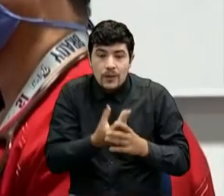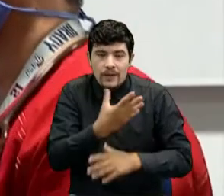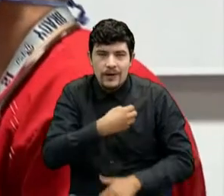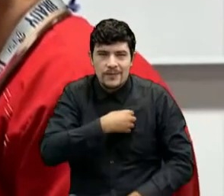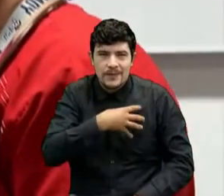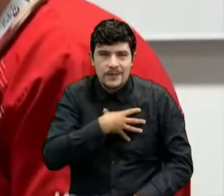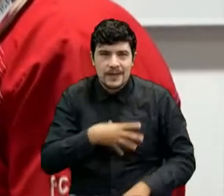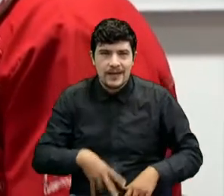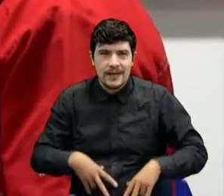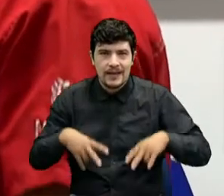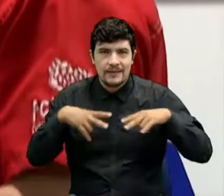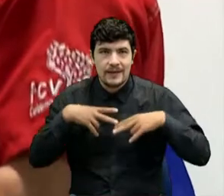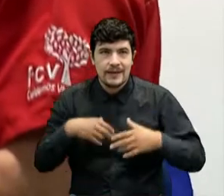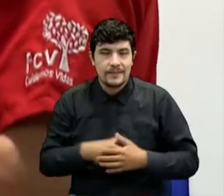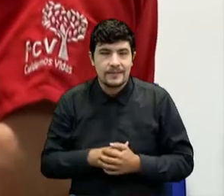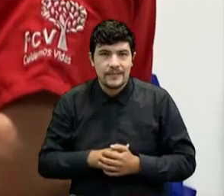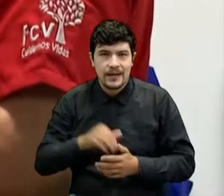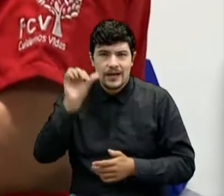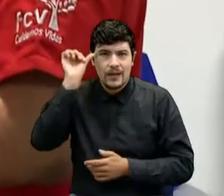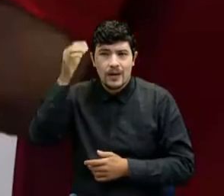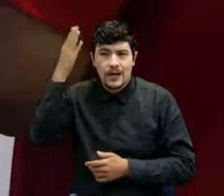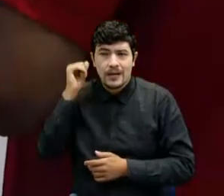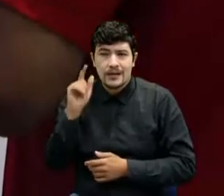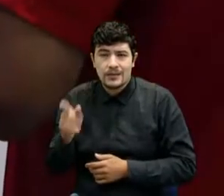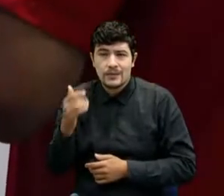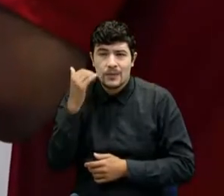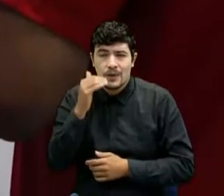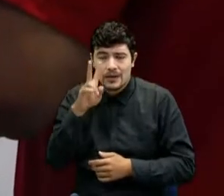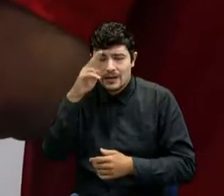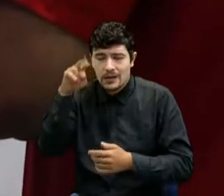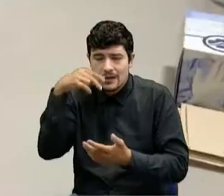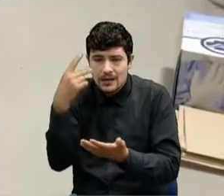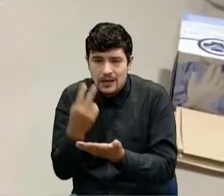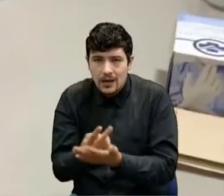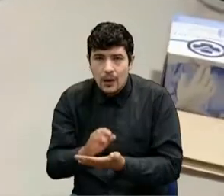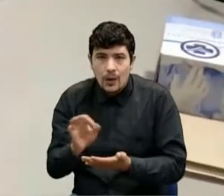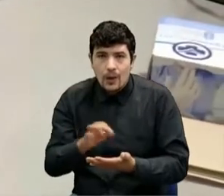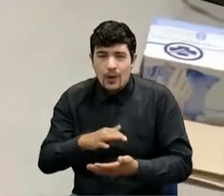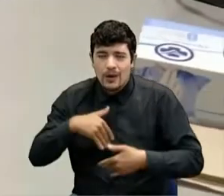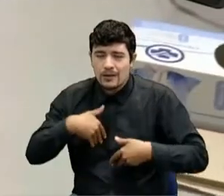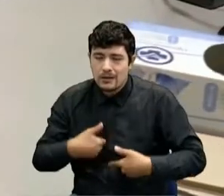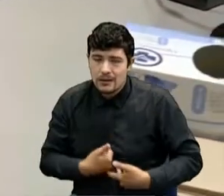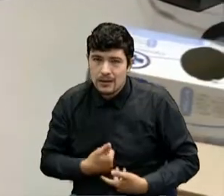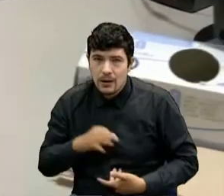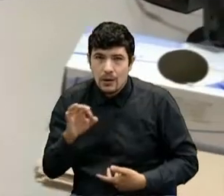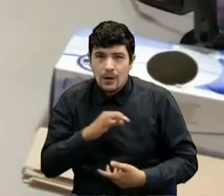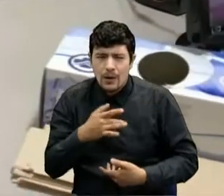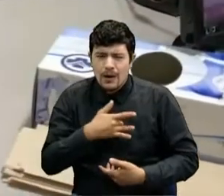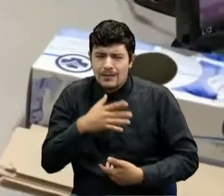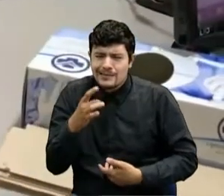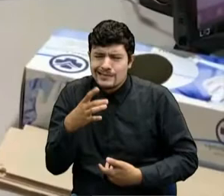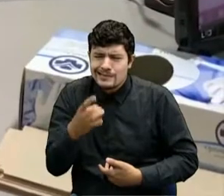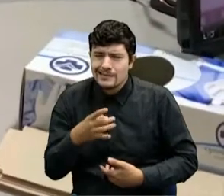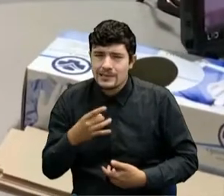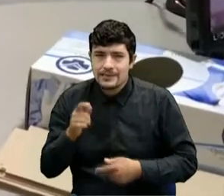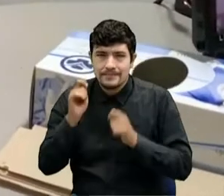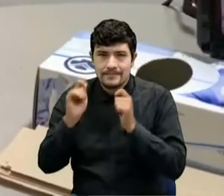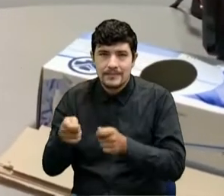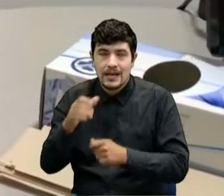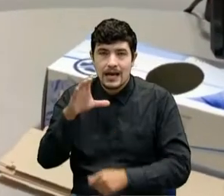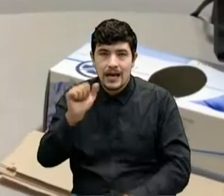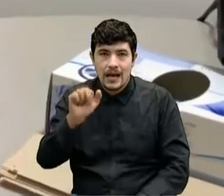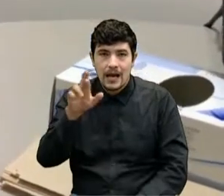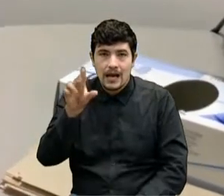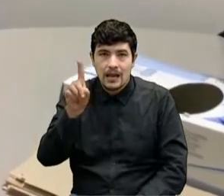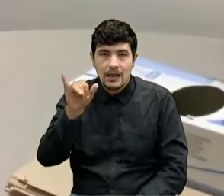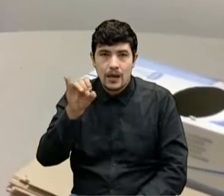chequeos médicos previos, recordaba los desmayos, fatigas y fuertes dolores de pecho correspondientes a una enfermedad denominada cardiomiopatía